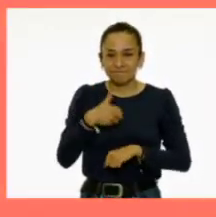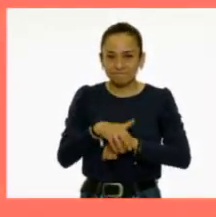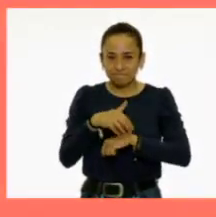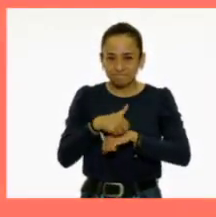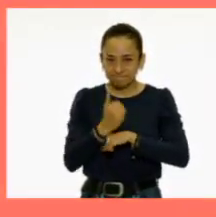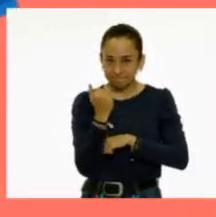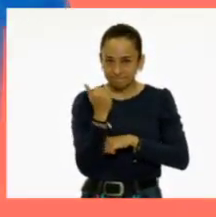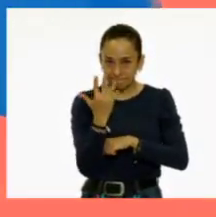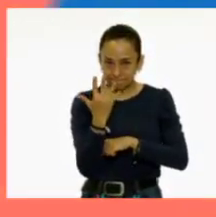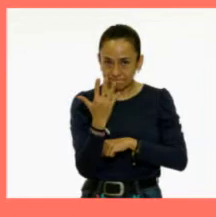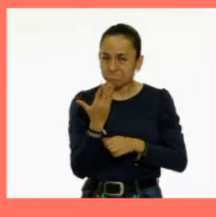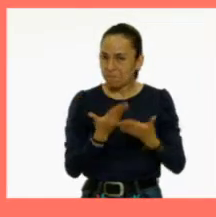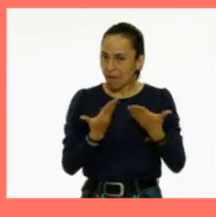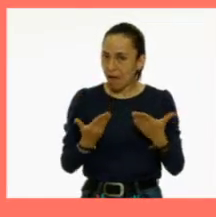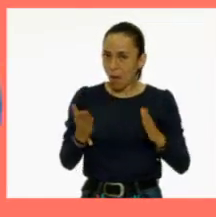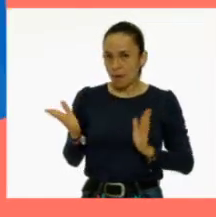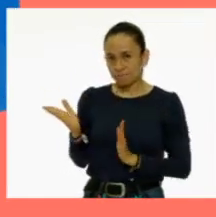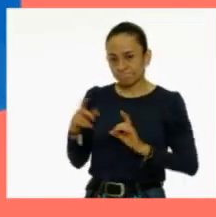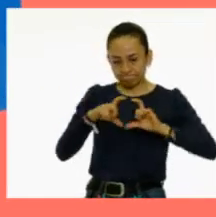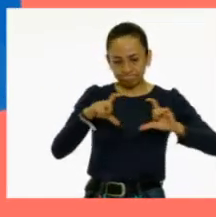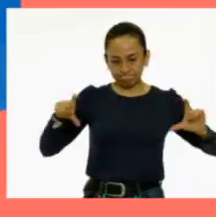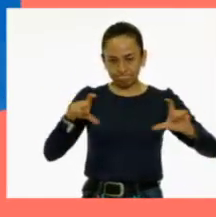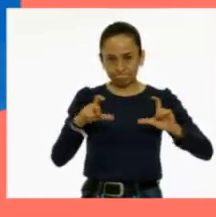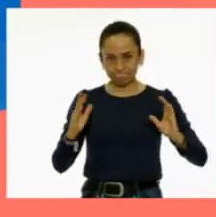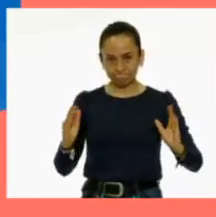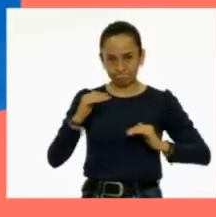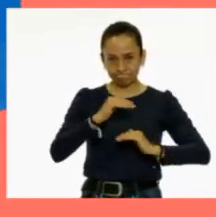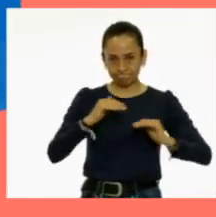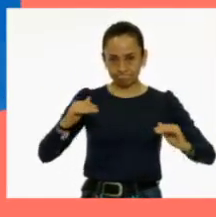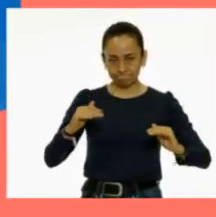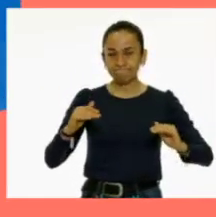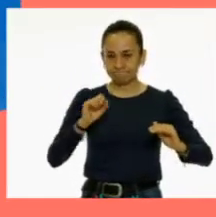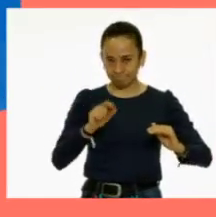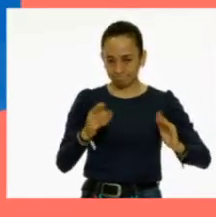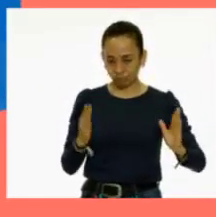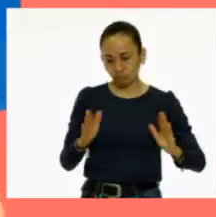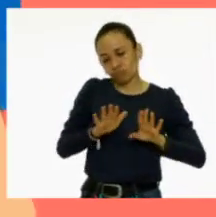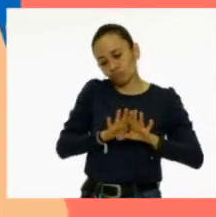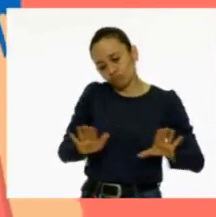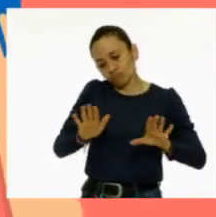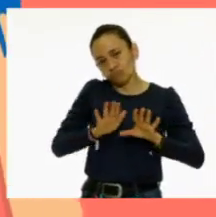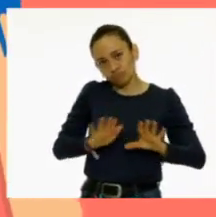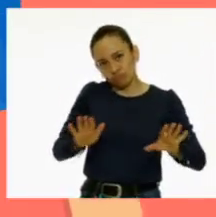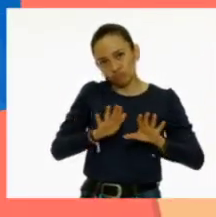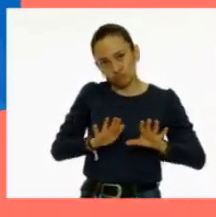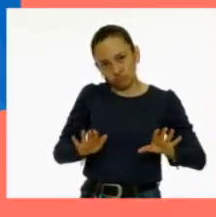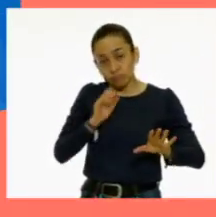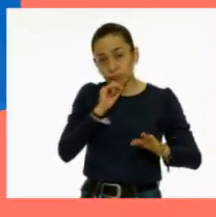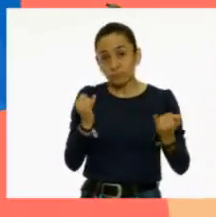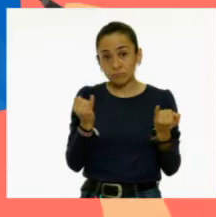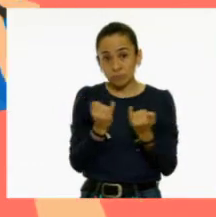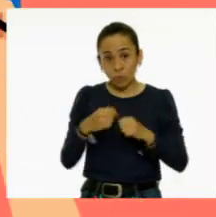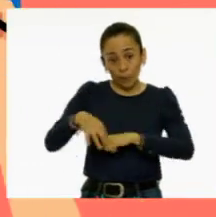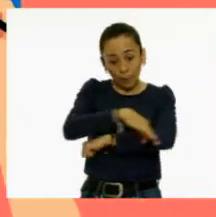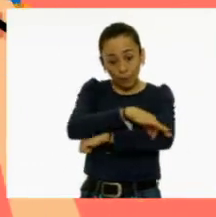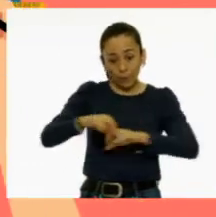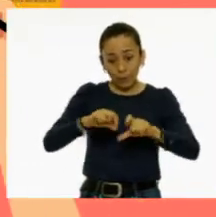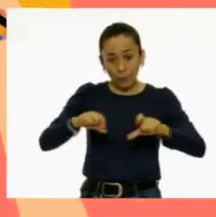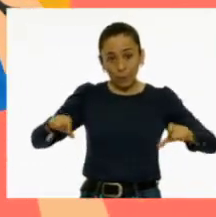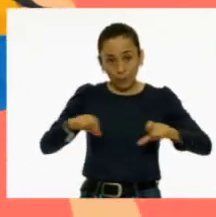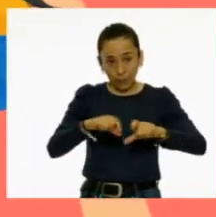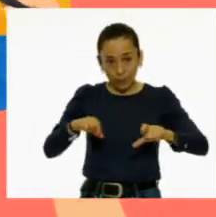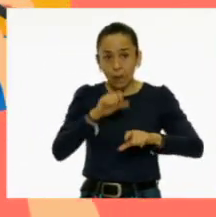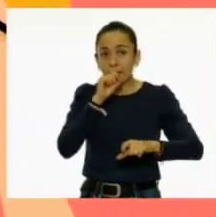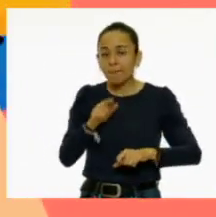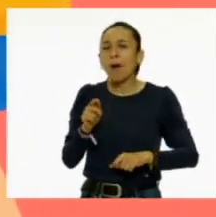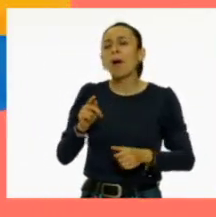5. Ahora tenemos un pequeño pedazo de playera. Estira a lo ancho y con ayuda de la regla, mide y marca con